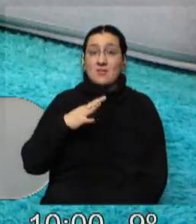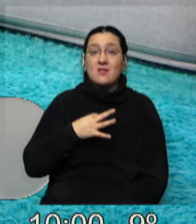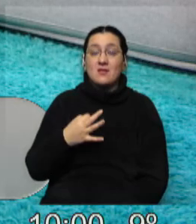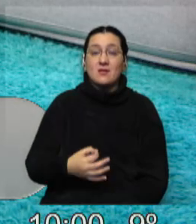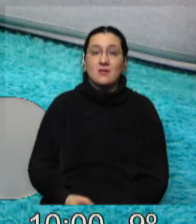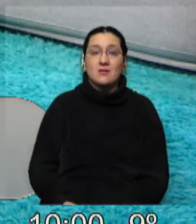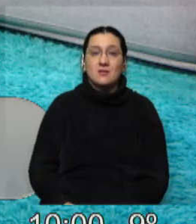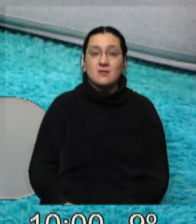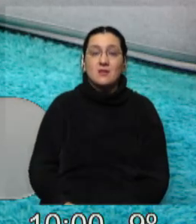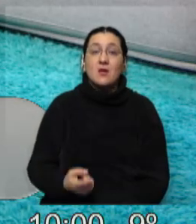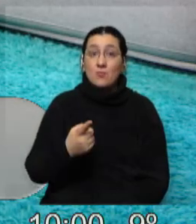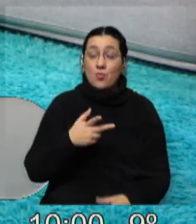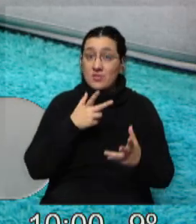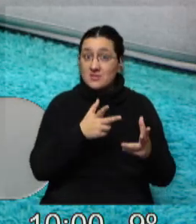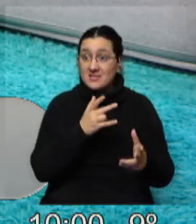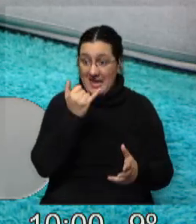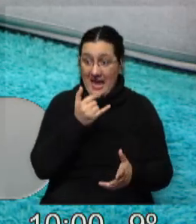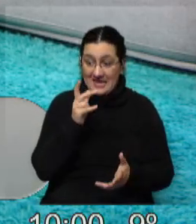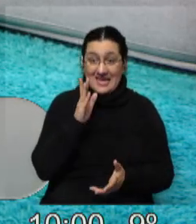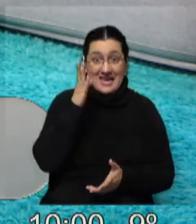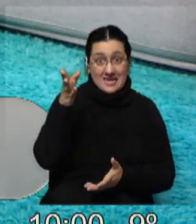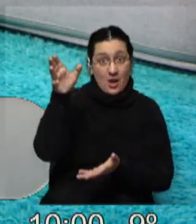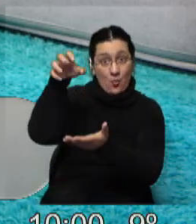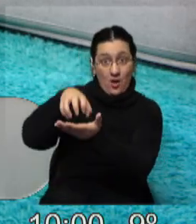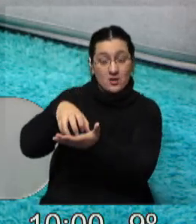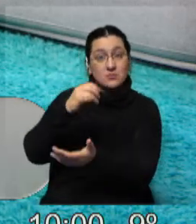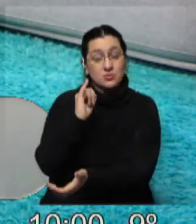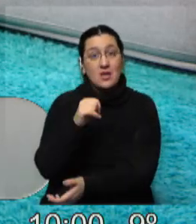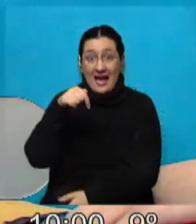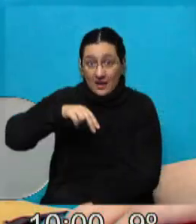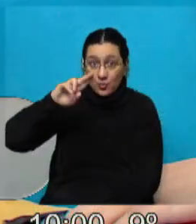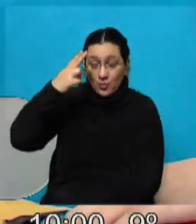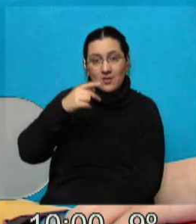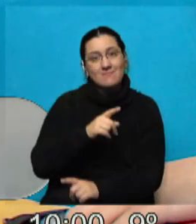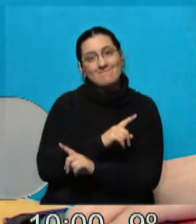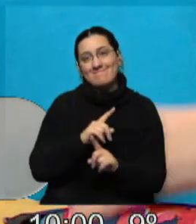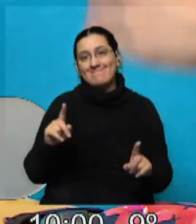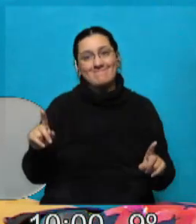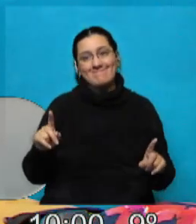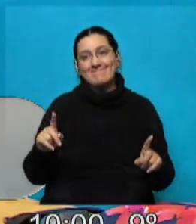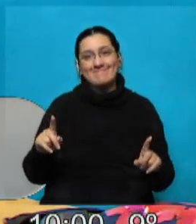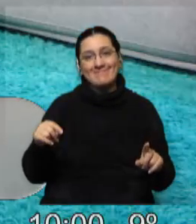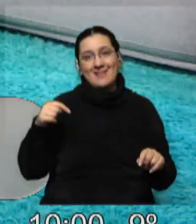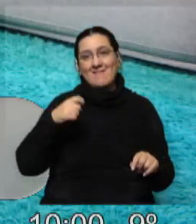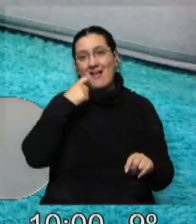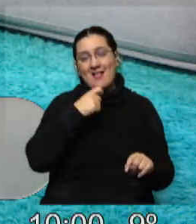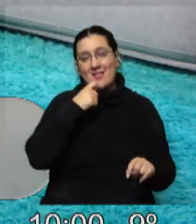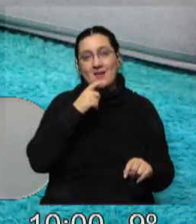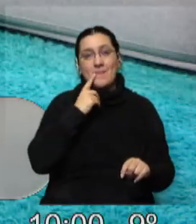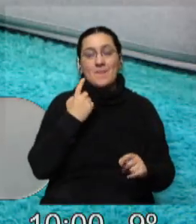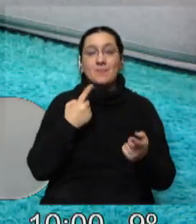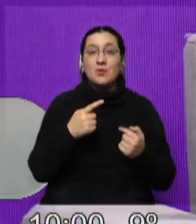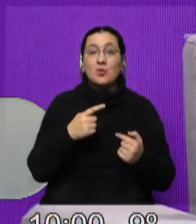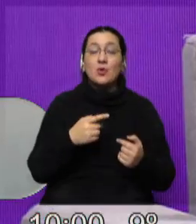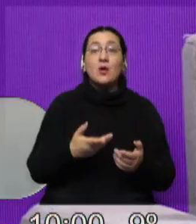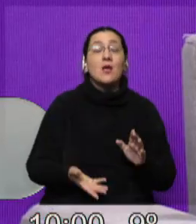decís, por en ejemplo, donde... que hay que ir a lugares? Sí, hay lugares que practican. ¿Acá en Uruguay? No. Pero hay mucho más chance de que no te